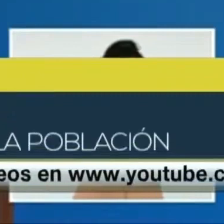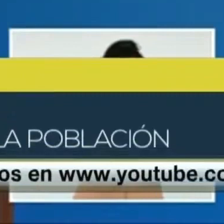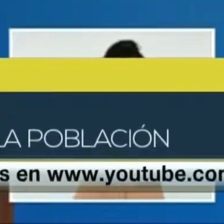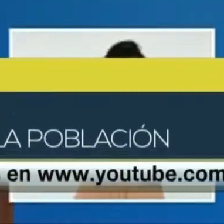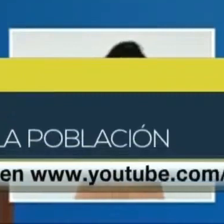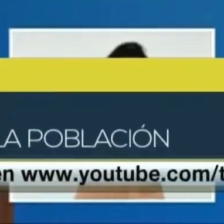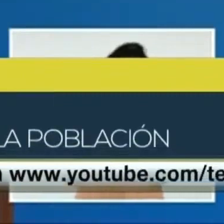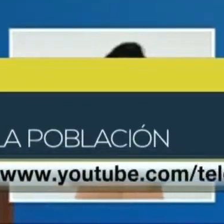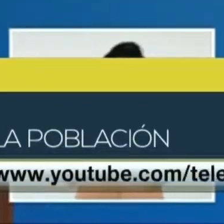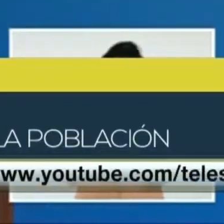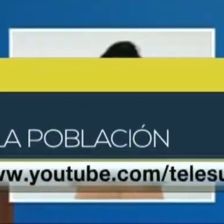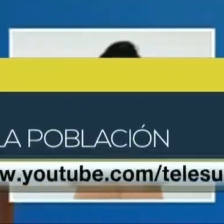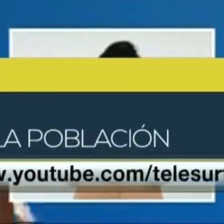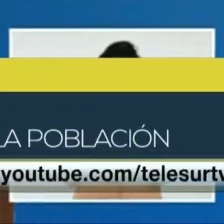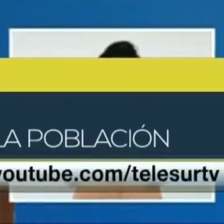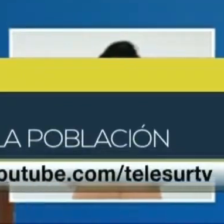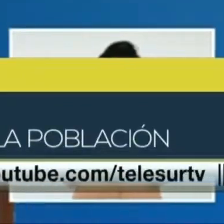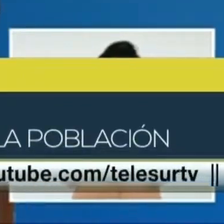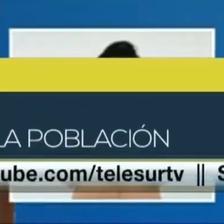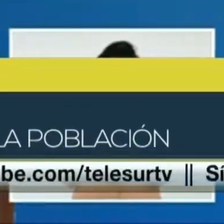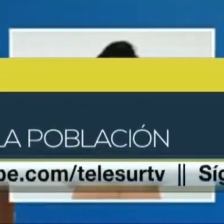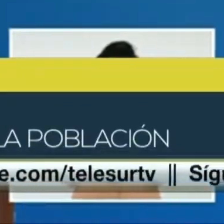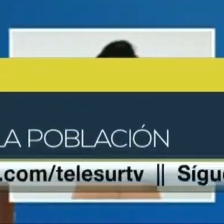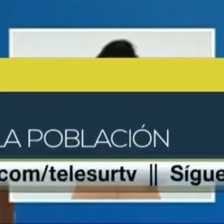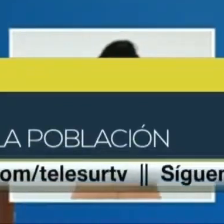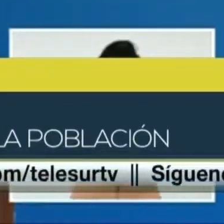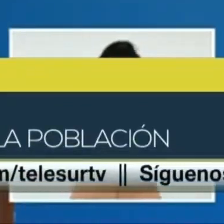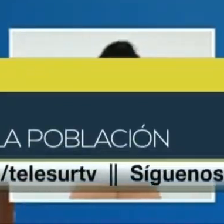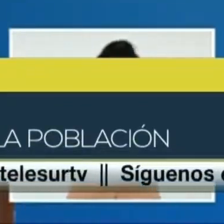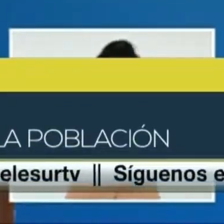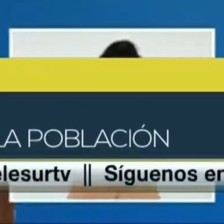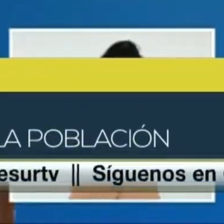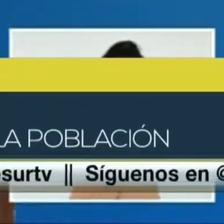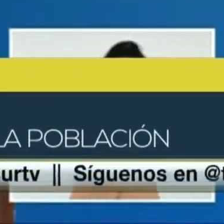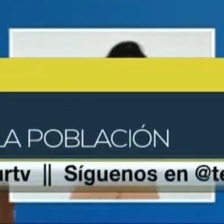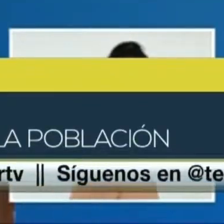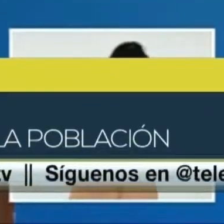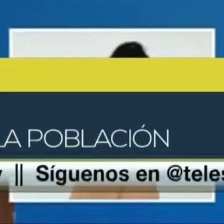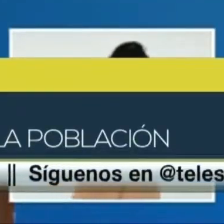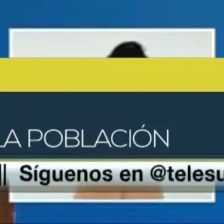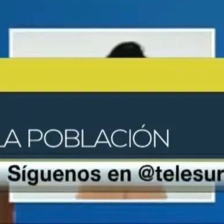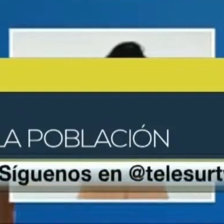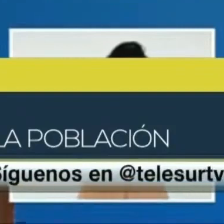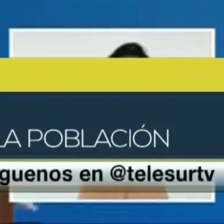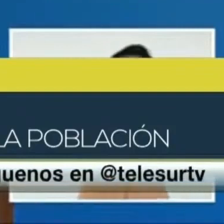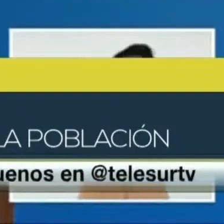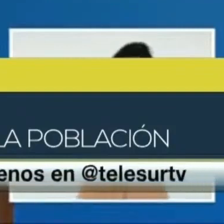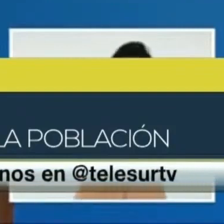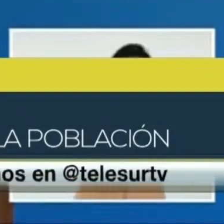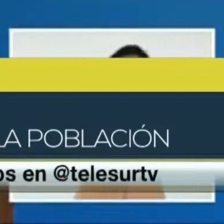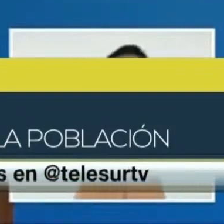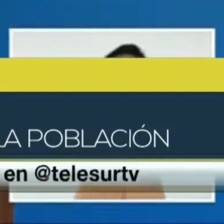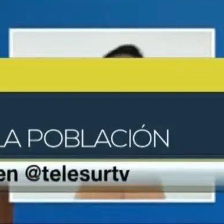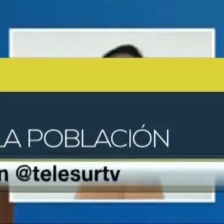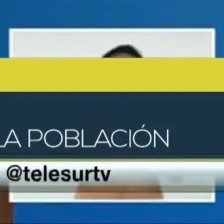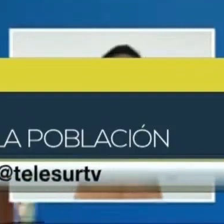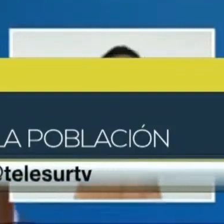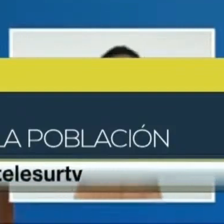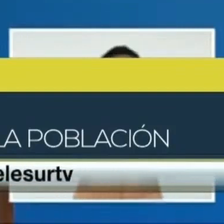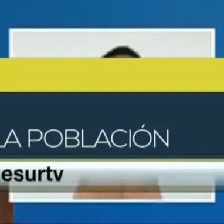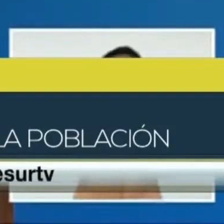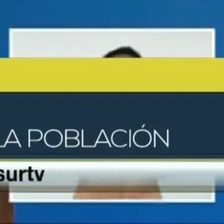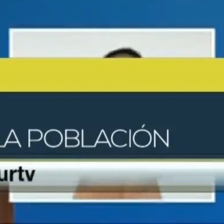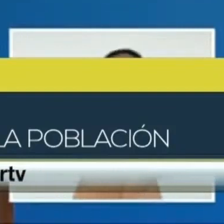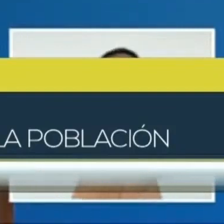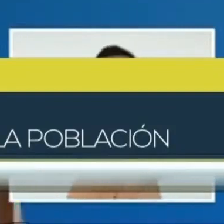caída del turismo y los gastos enormes a que ha obligado el país el